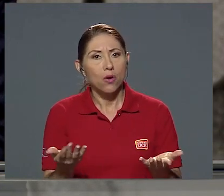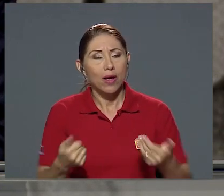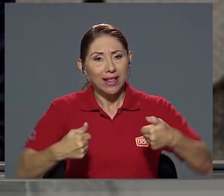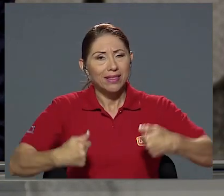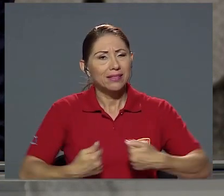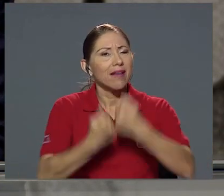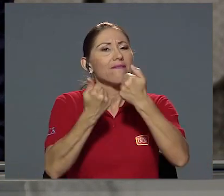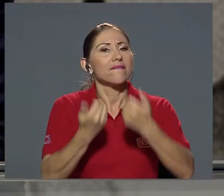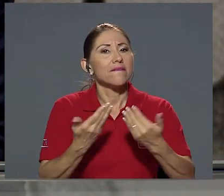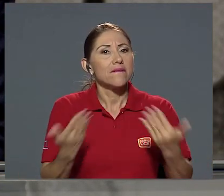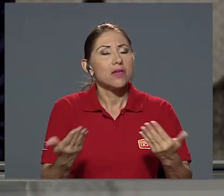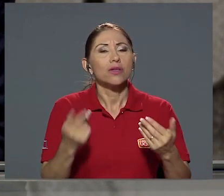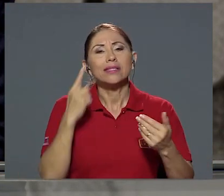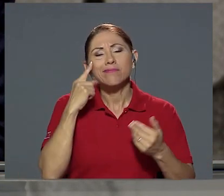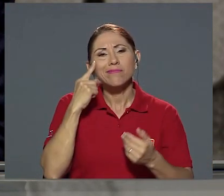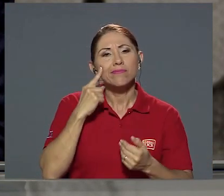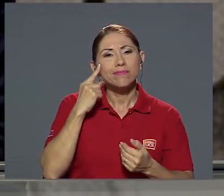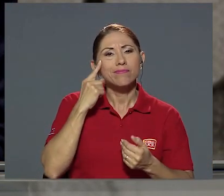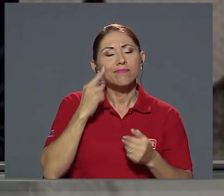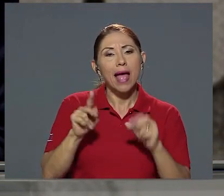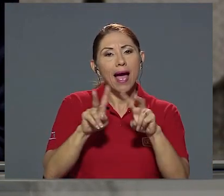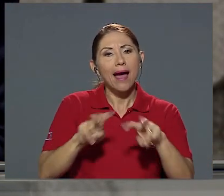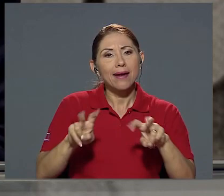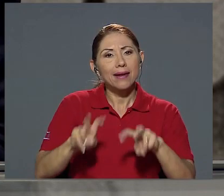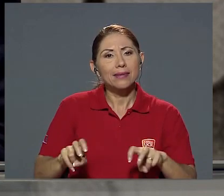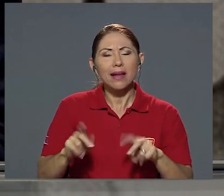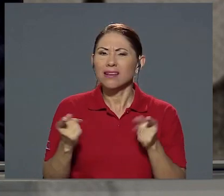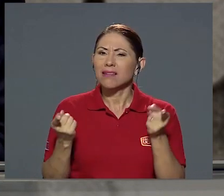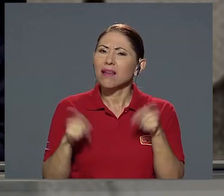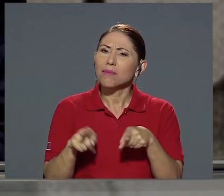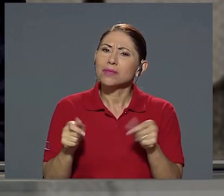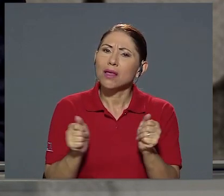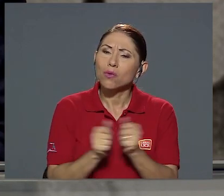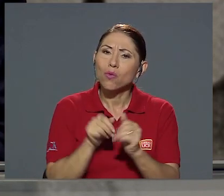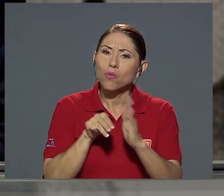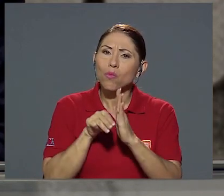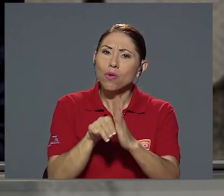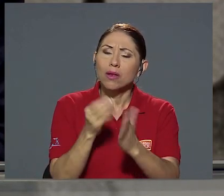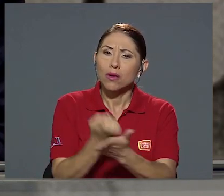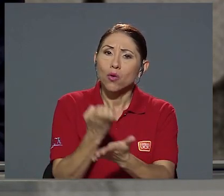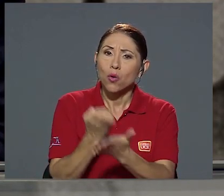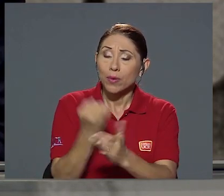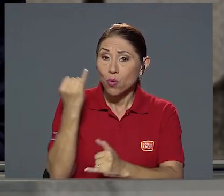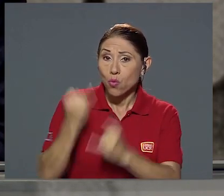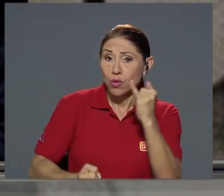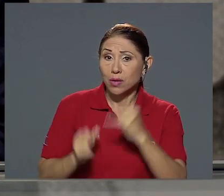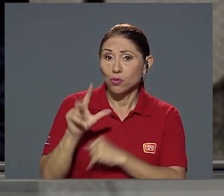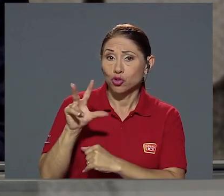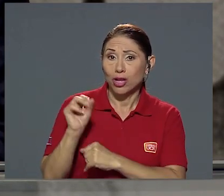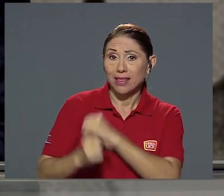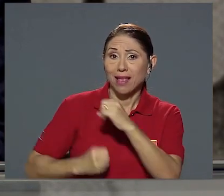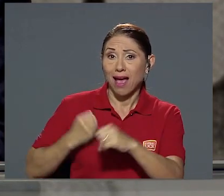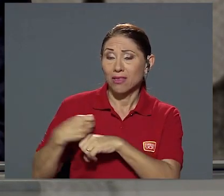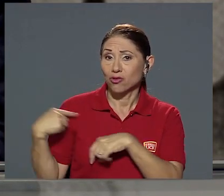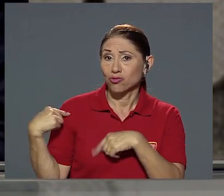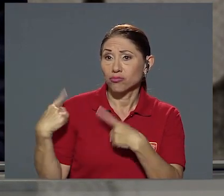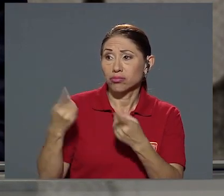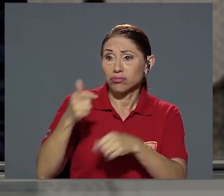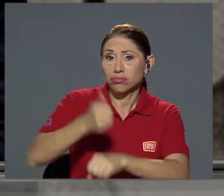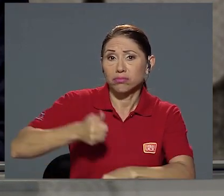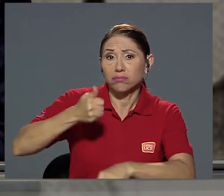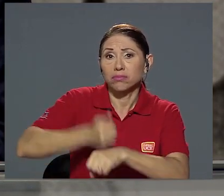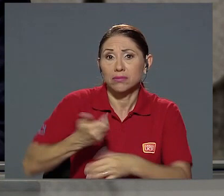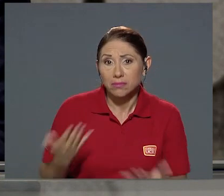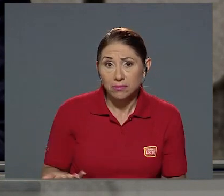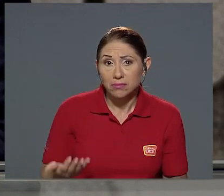el desafío es analizar qué ha pasado con el modelo económico que se implementó en los últimos 30 años y que, de alguna